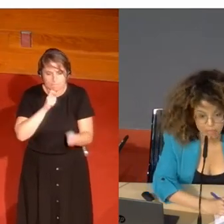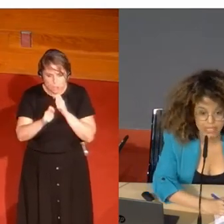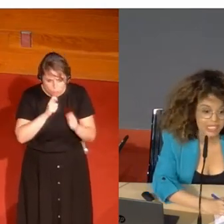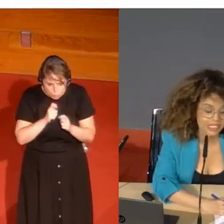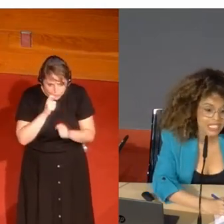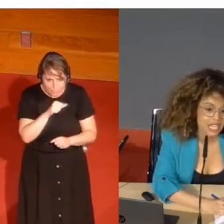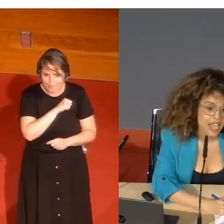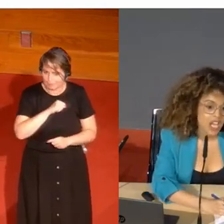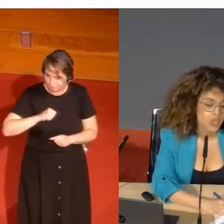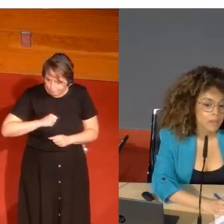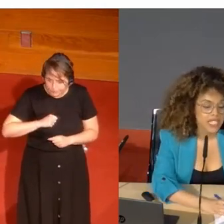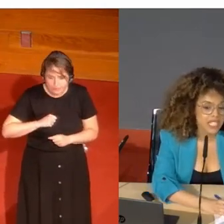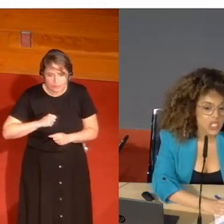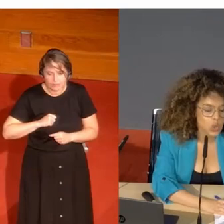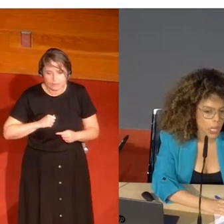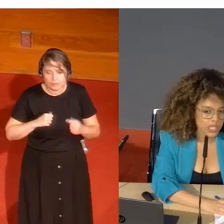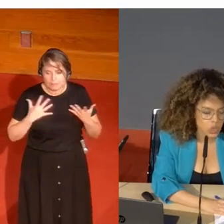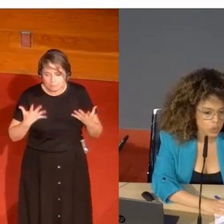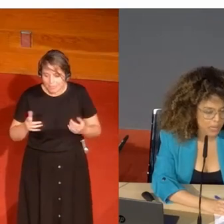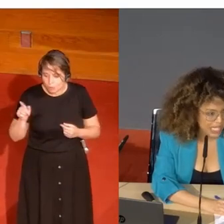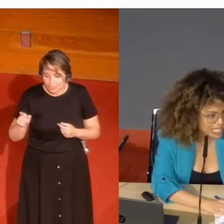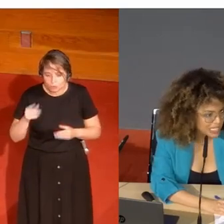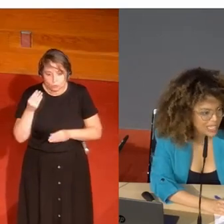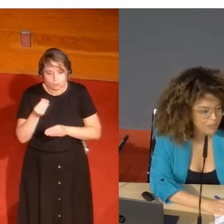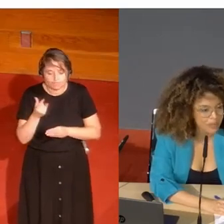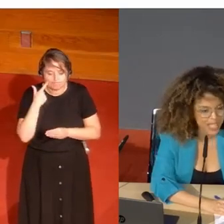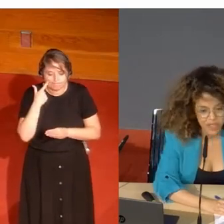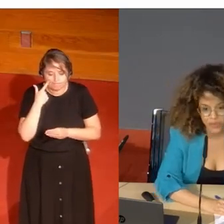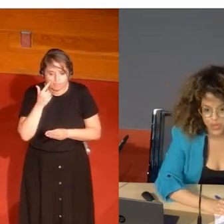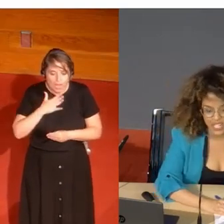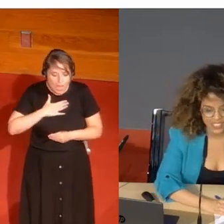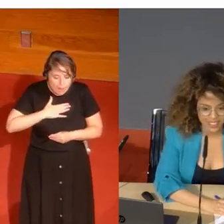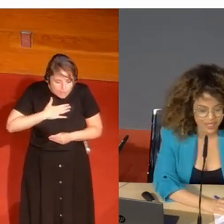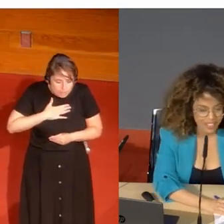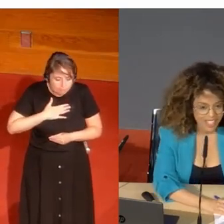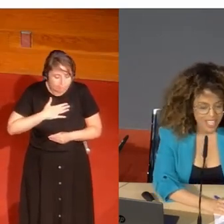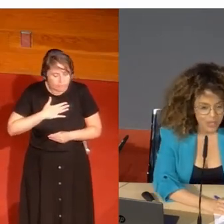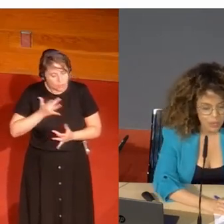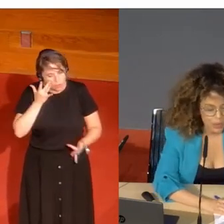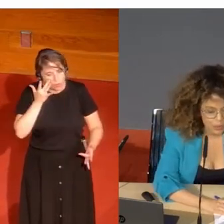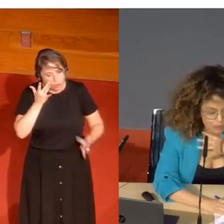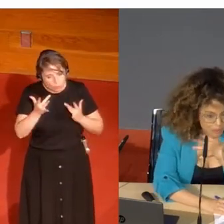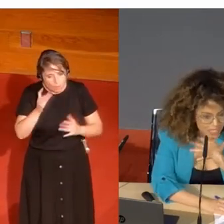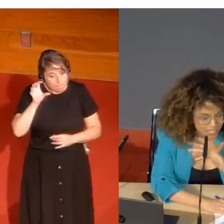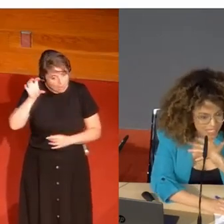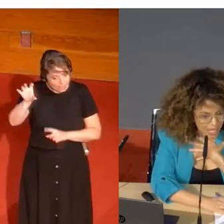comunicación independientes Lo que pasa que esto lo han hecho en un país que a mí me llama mucho la atención